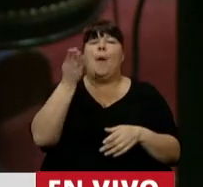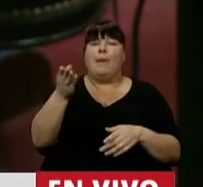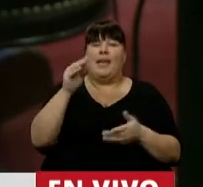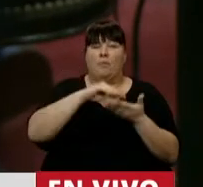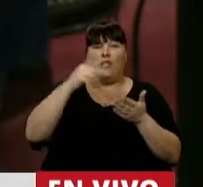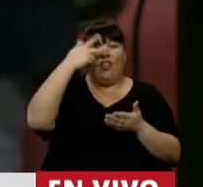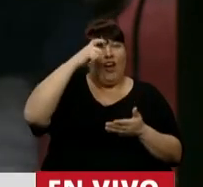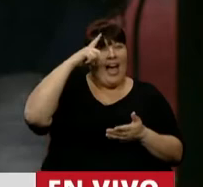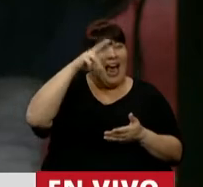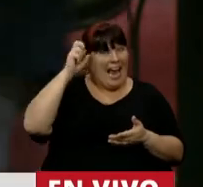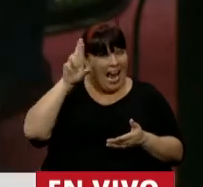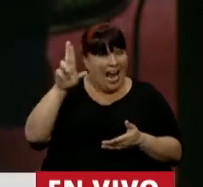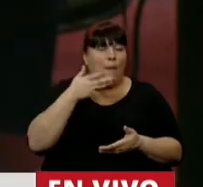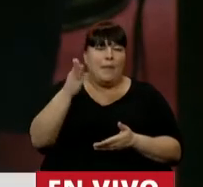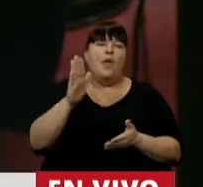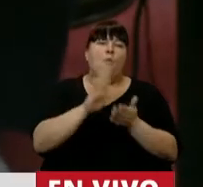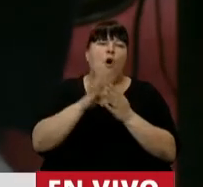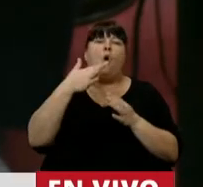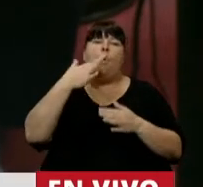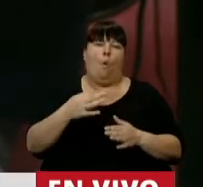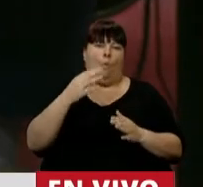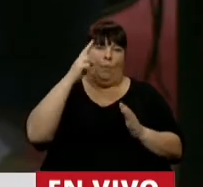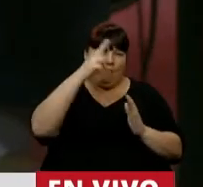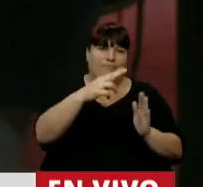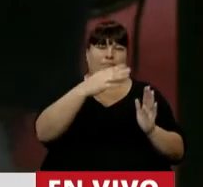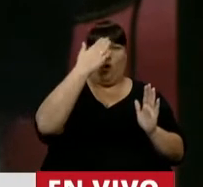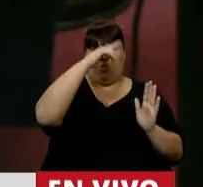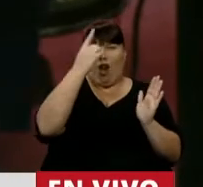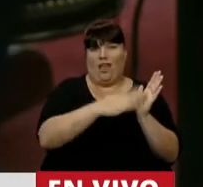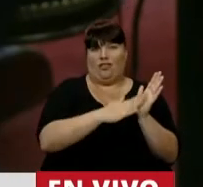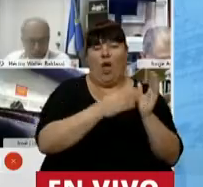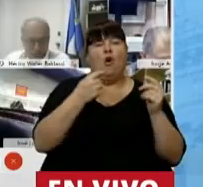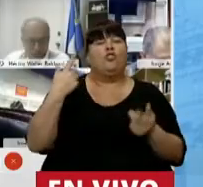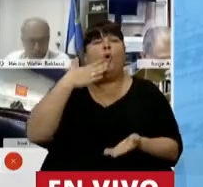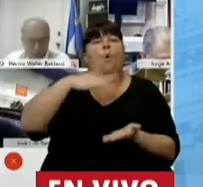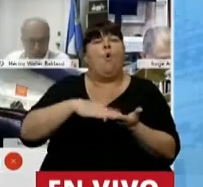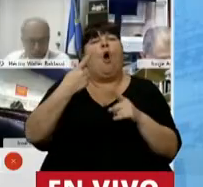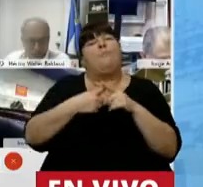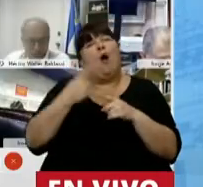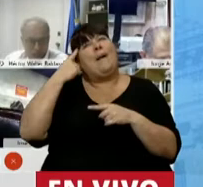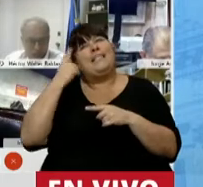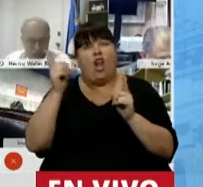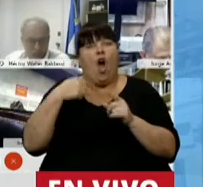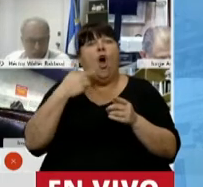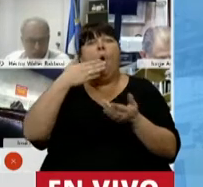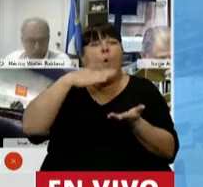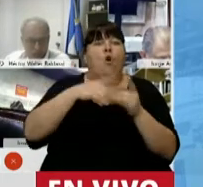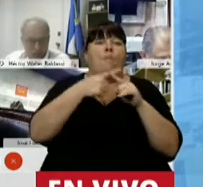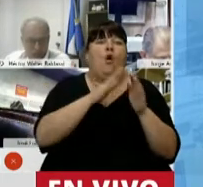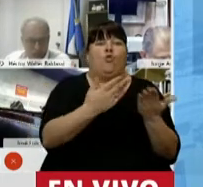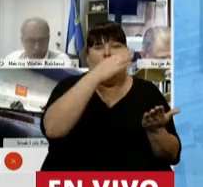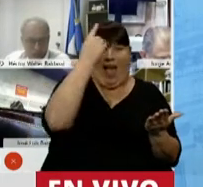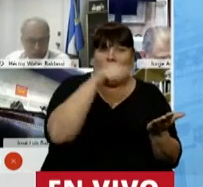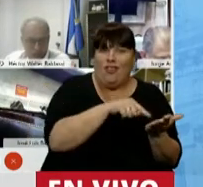diputado Heller que tengamos un poquito de Constitución Nacional. Porque nosotros juramos no por el sentido común, sino por la Constitución